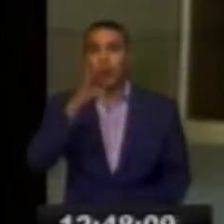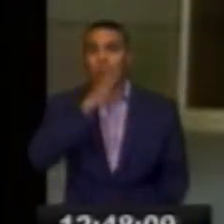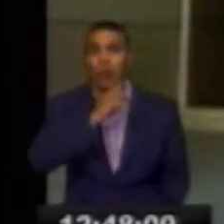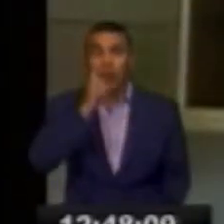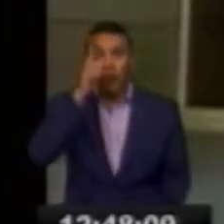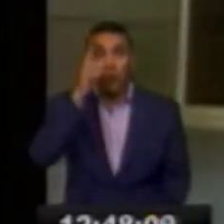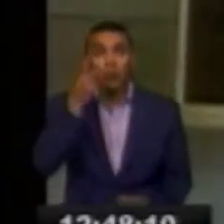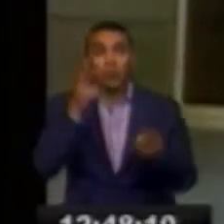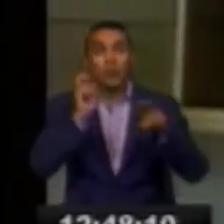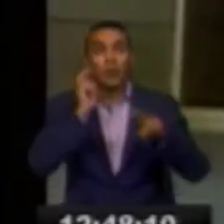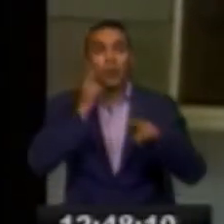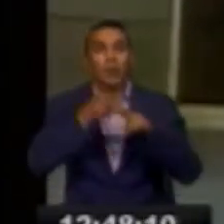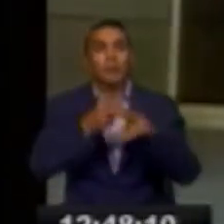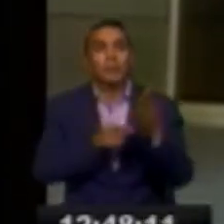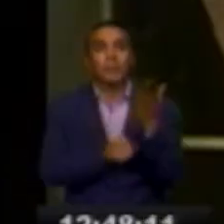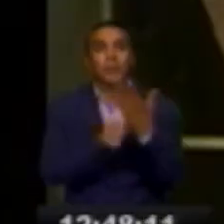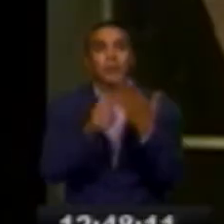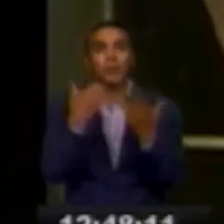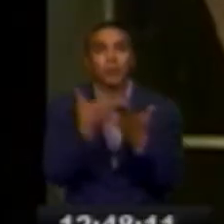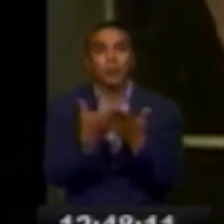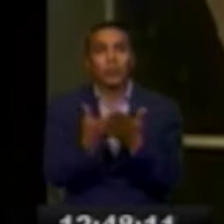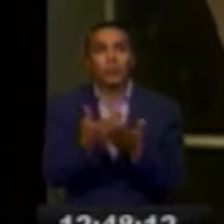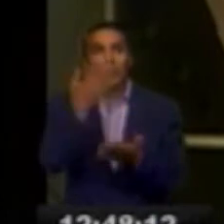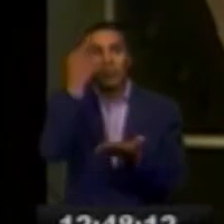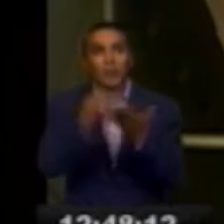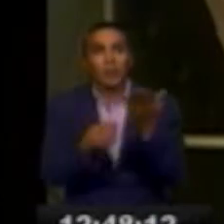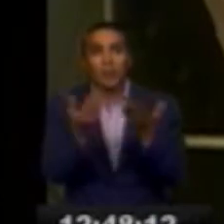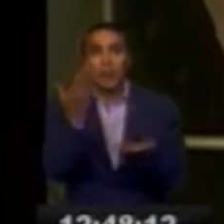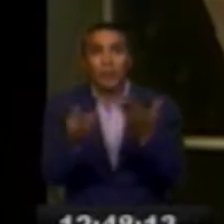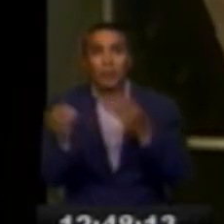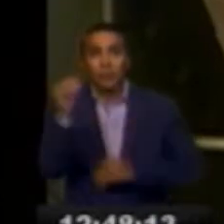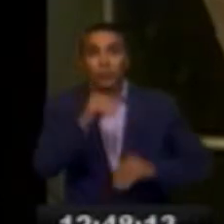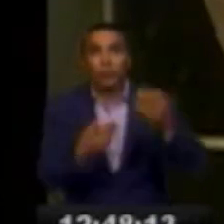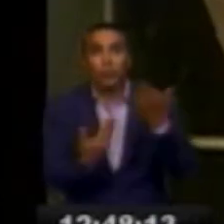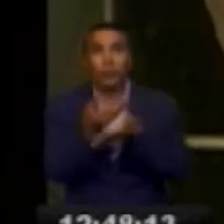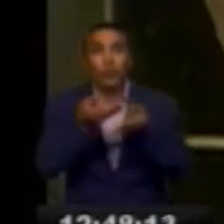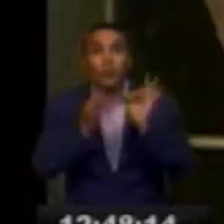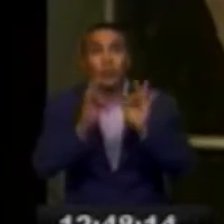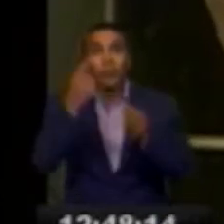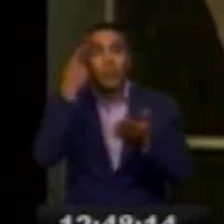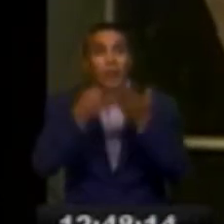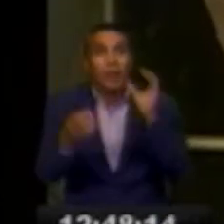y exministros de Economía ante la posible creación de una nueva fórmula de